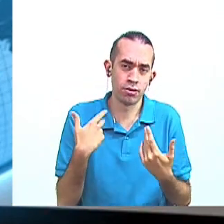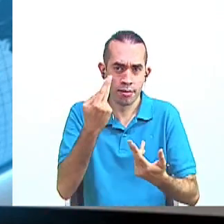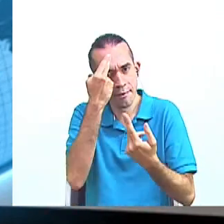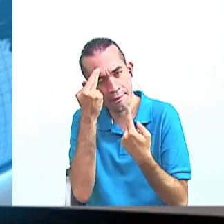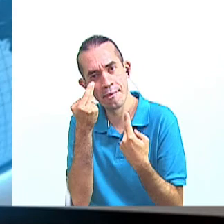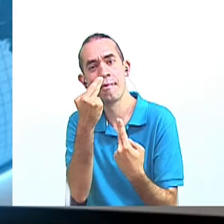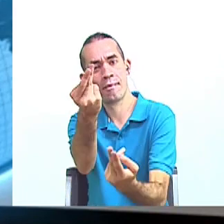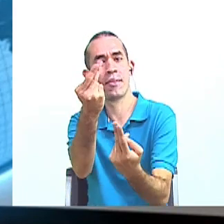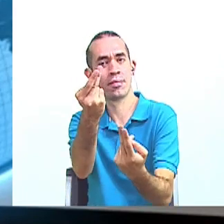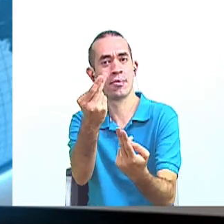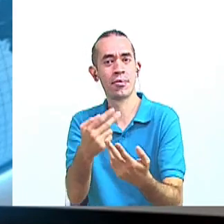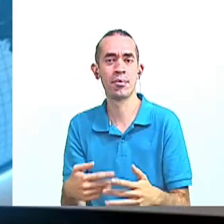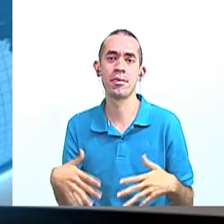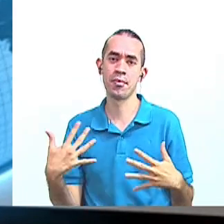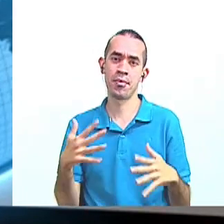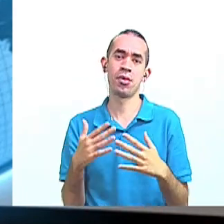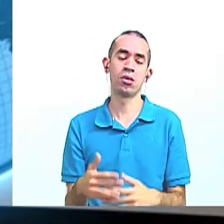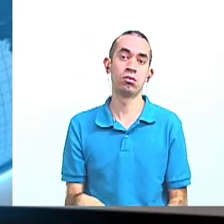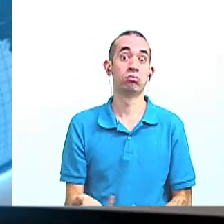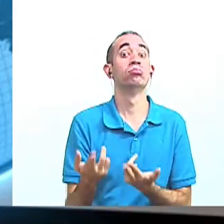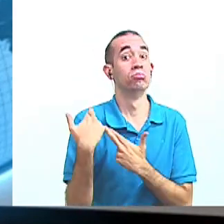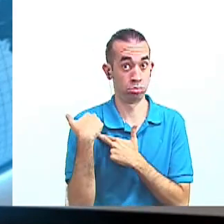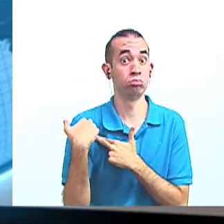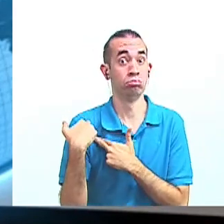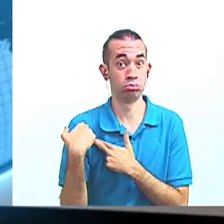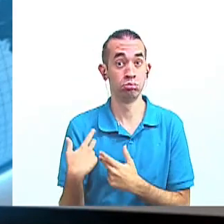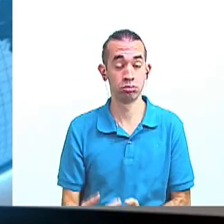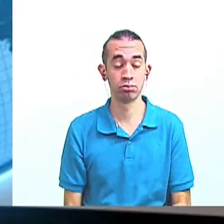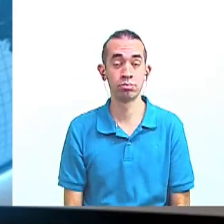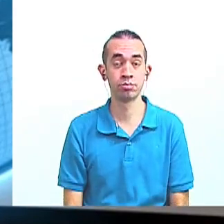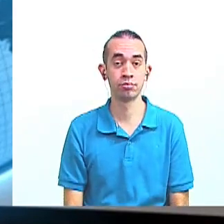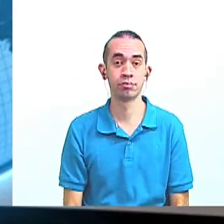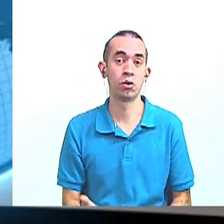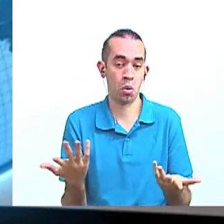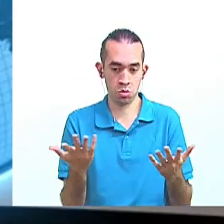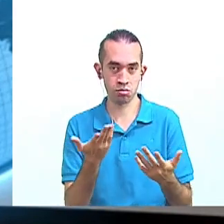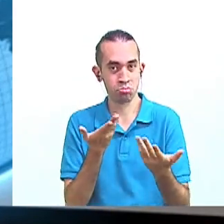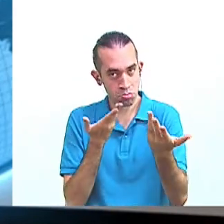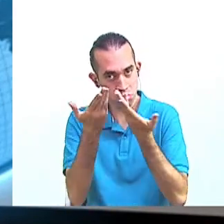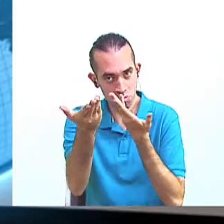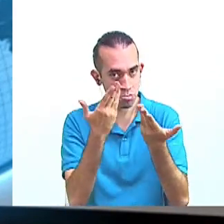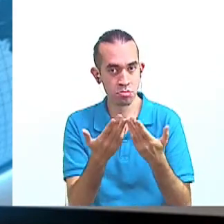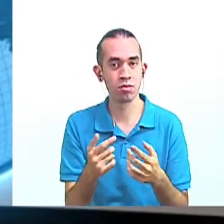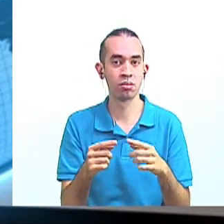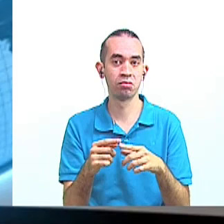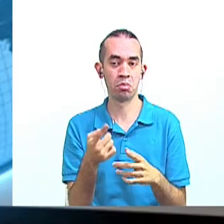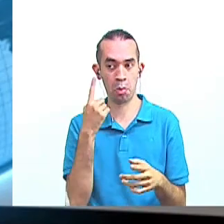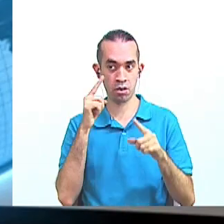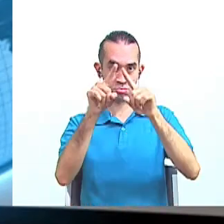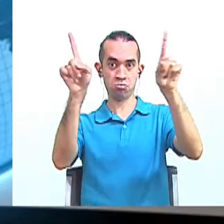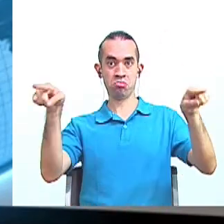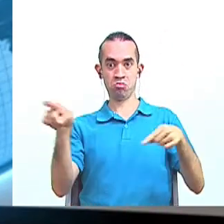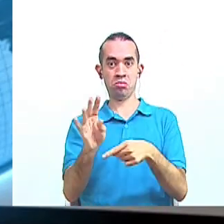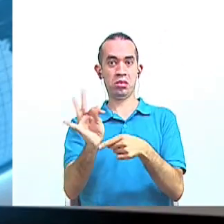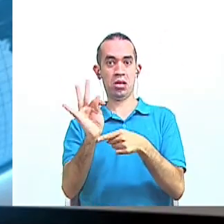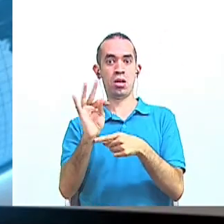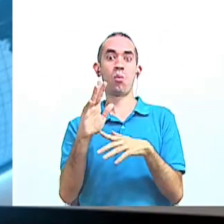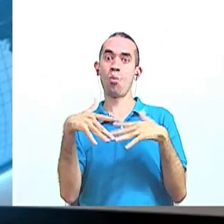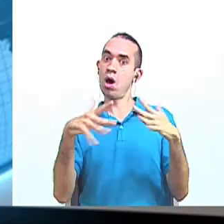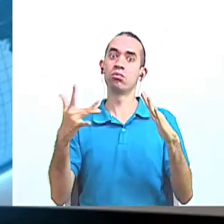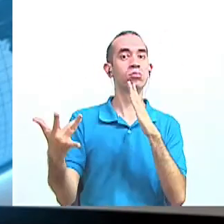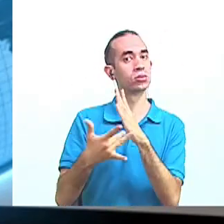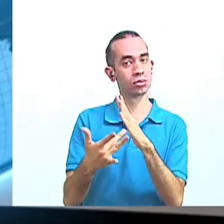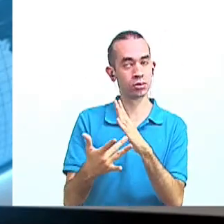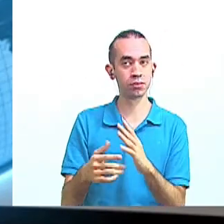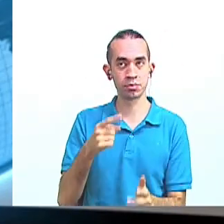para nosotros y por supuesto una gran responsabilidad para llegar hasta todos ustedes a través de esta pantalla, la magia de la tecnología.